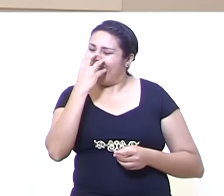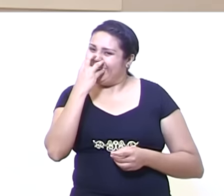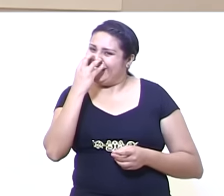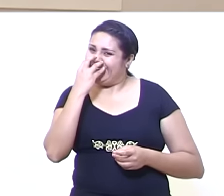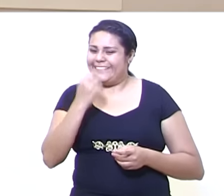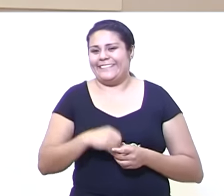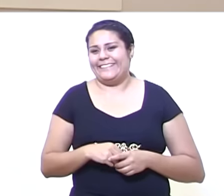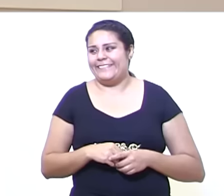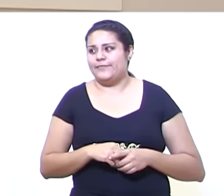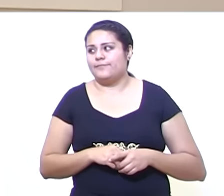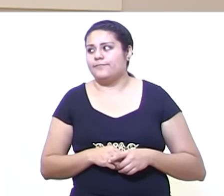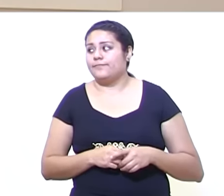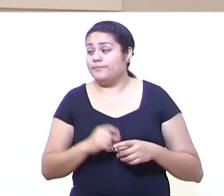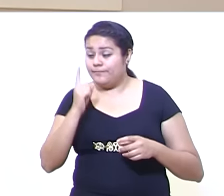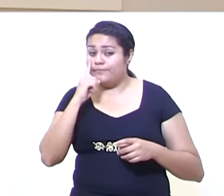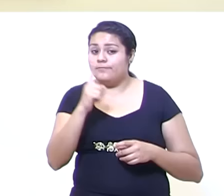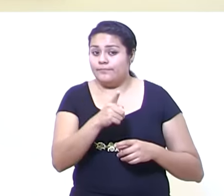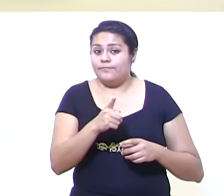La palabra que